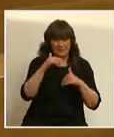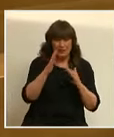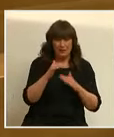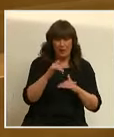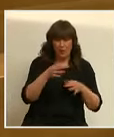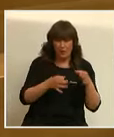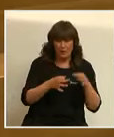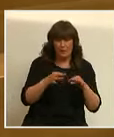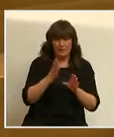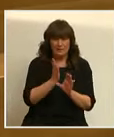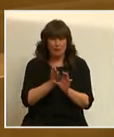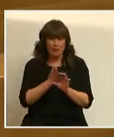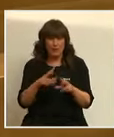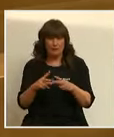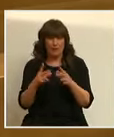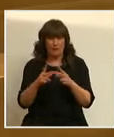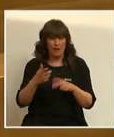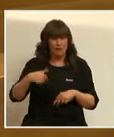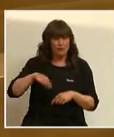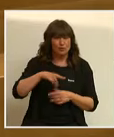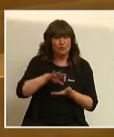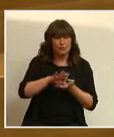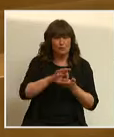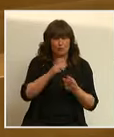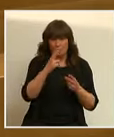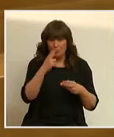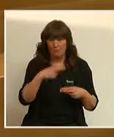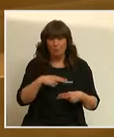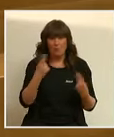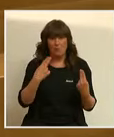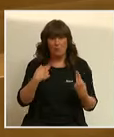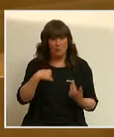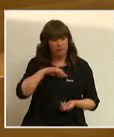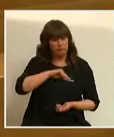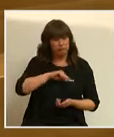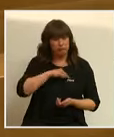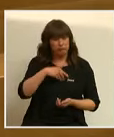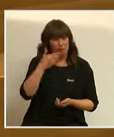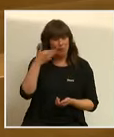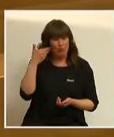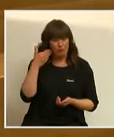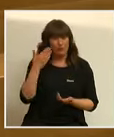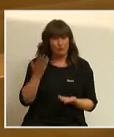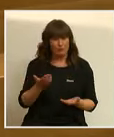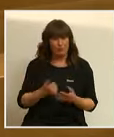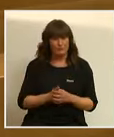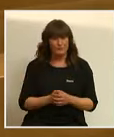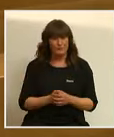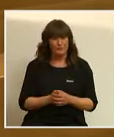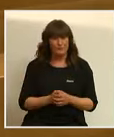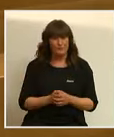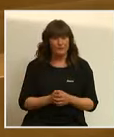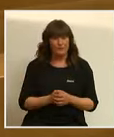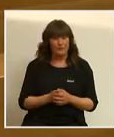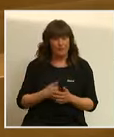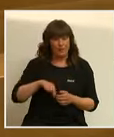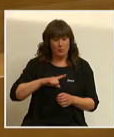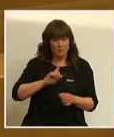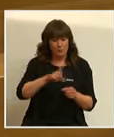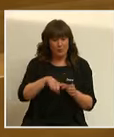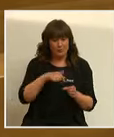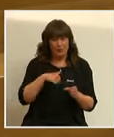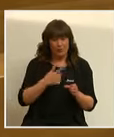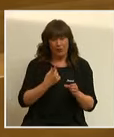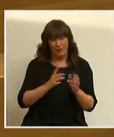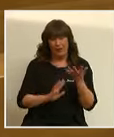psicológica y social. Somos un servicio público y nos sentimos muy orgullosos de serlo. Nuestra participación en el dispositivo del incendio